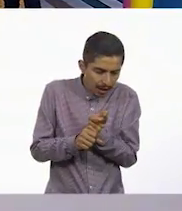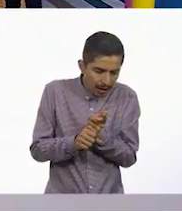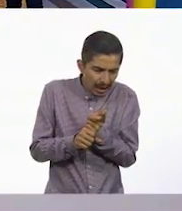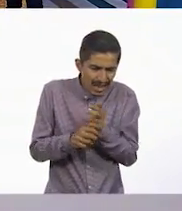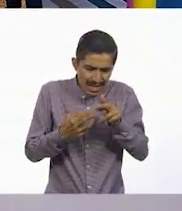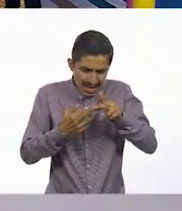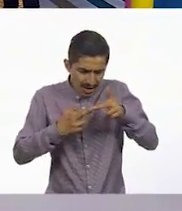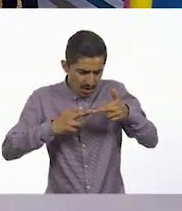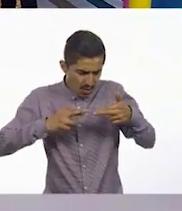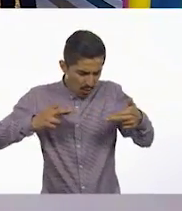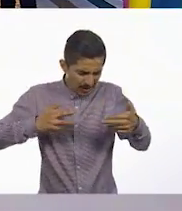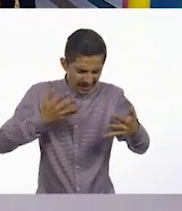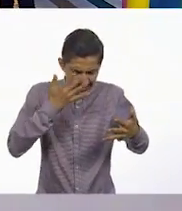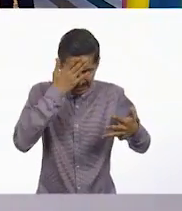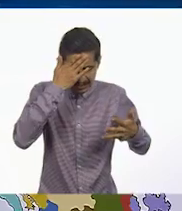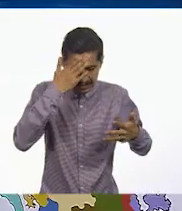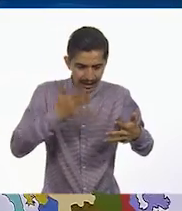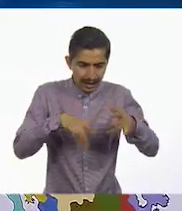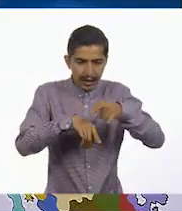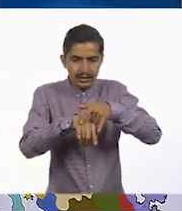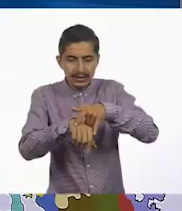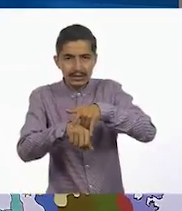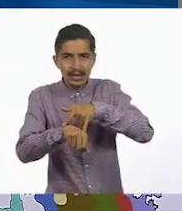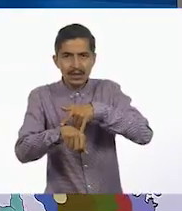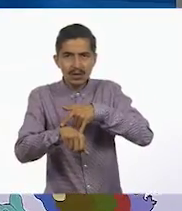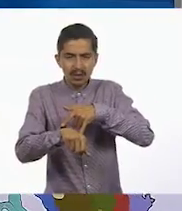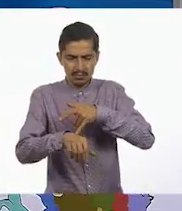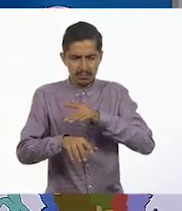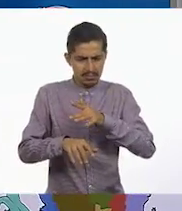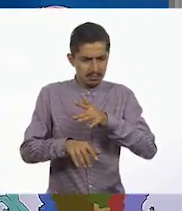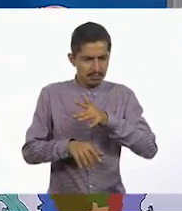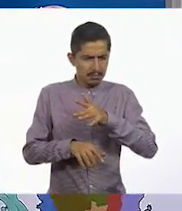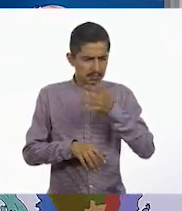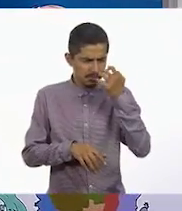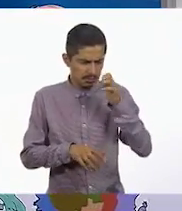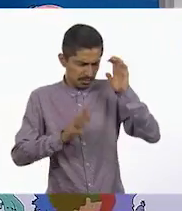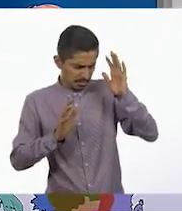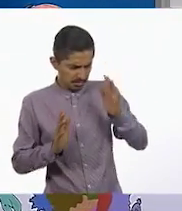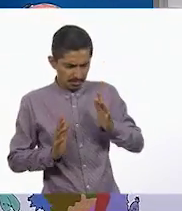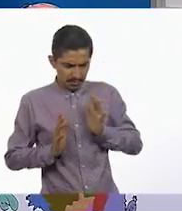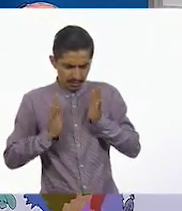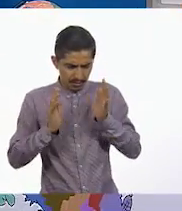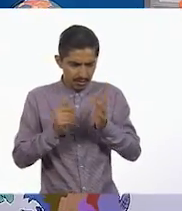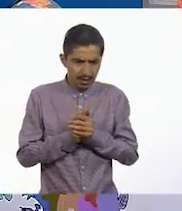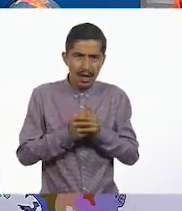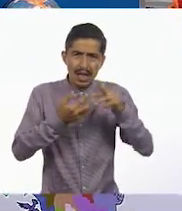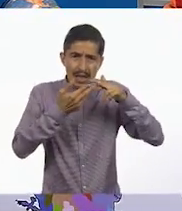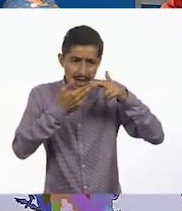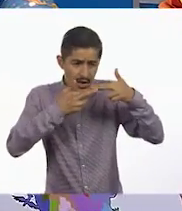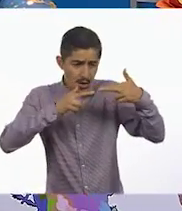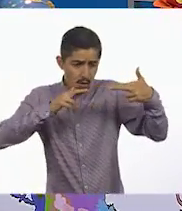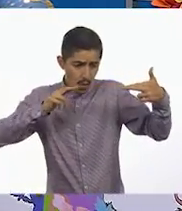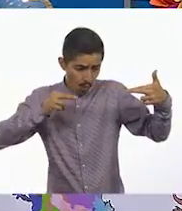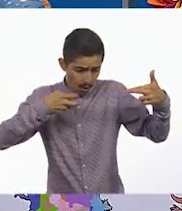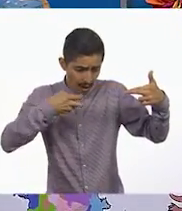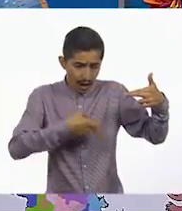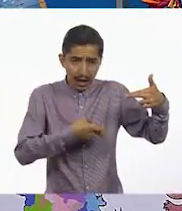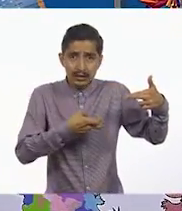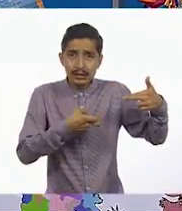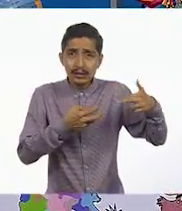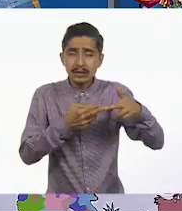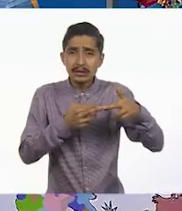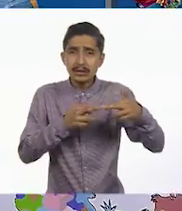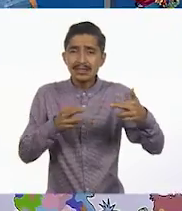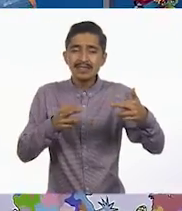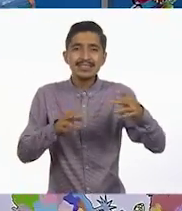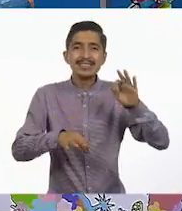suelto. El calcetín se quedó muy extrañado porque usualmente el hilo proviene de algo